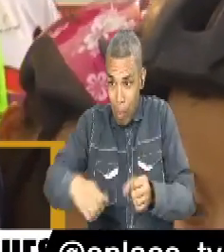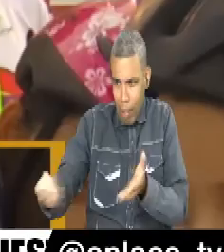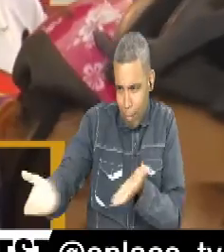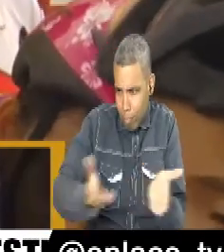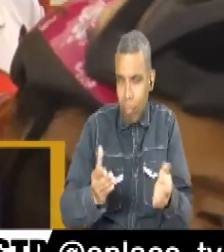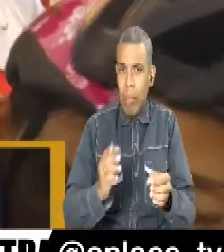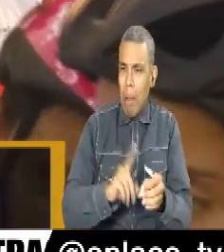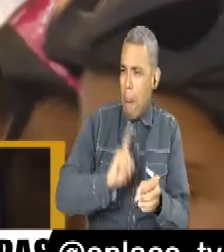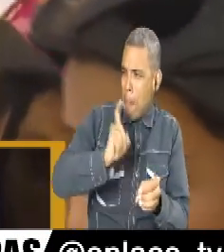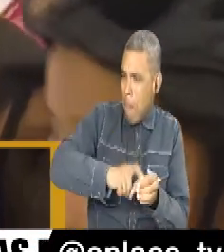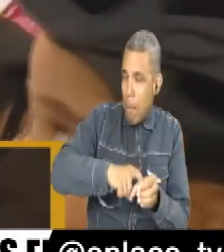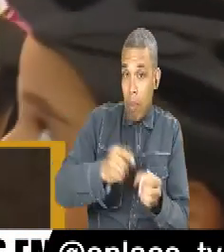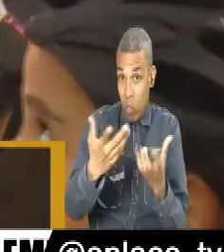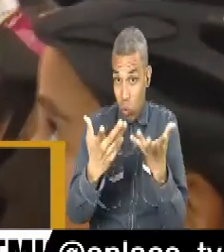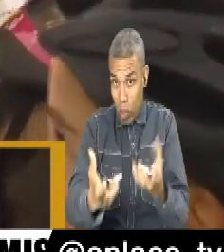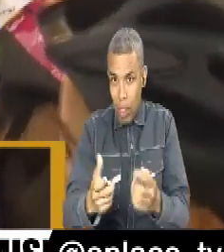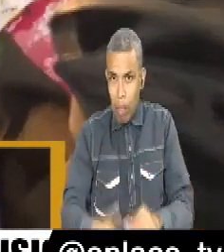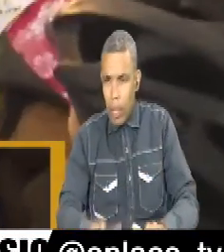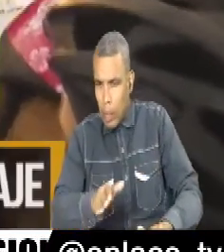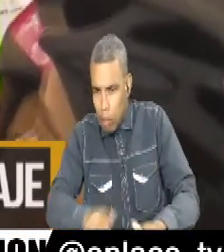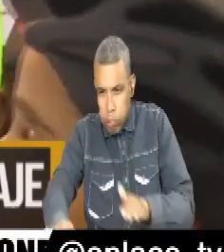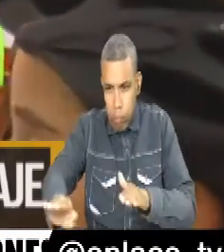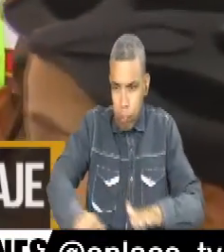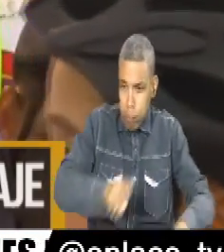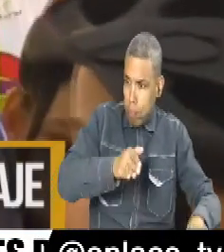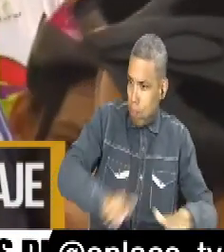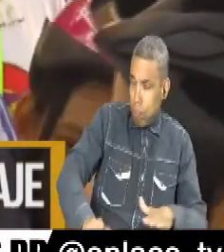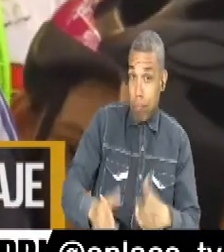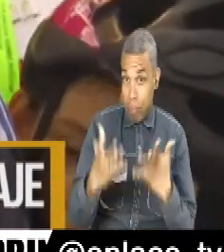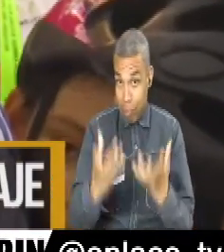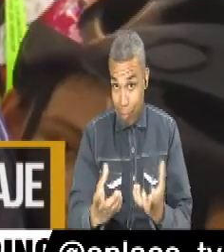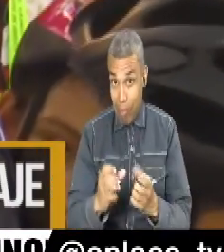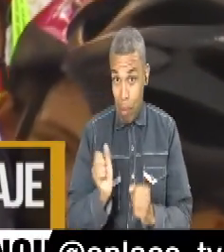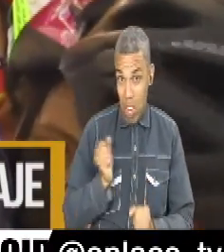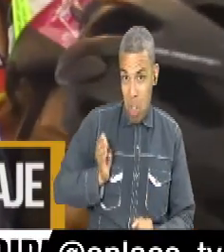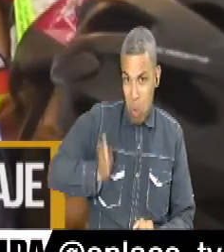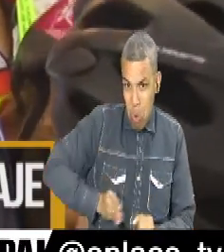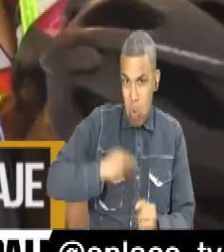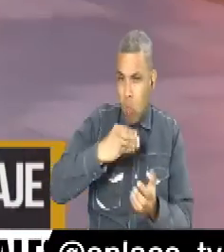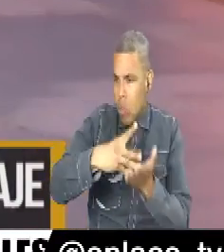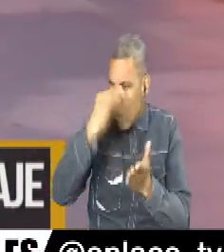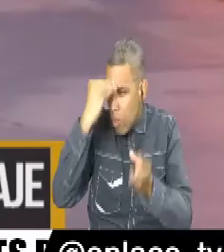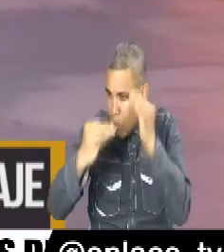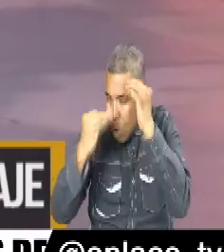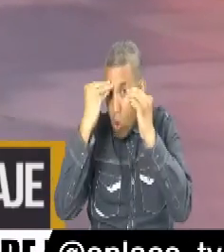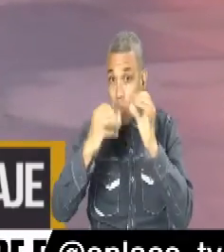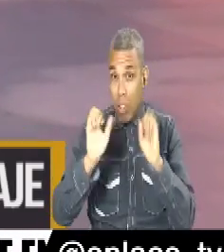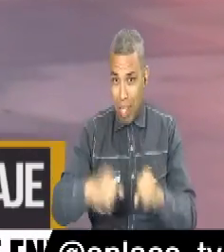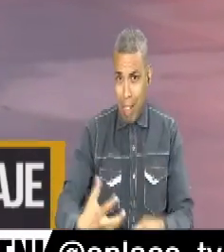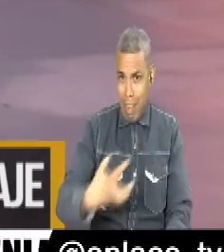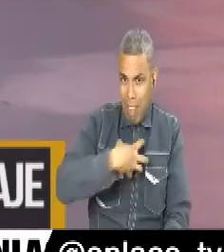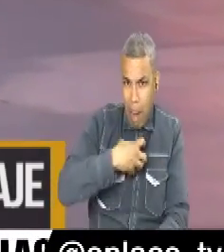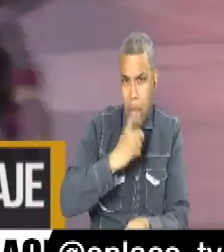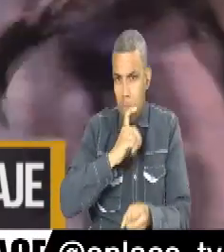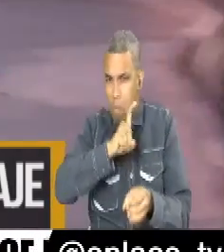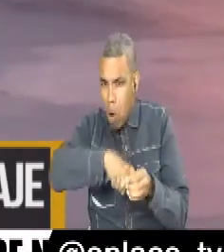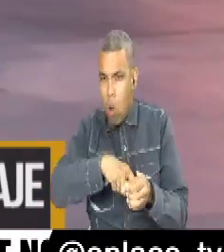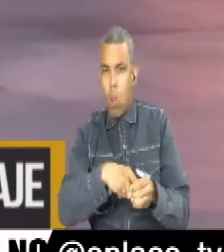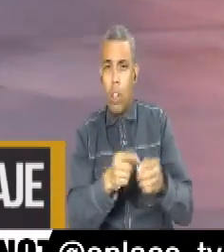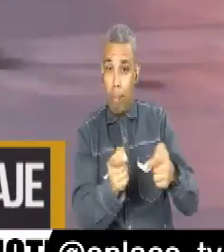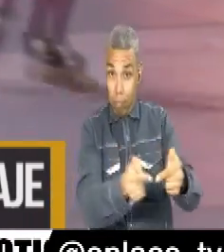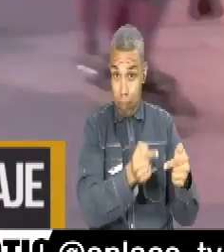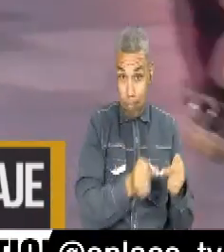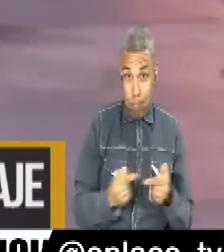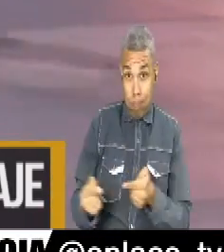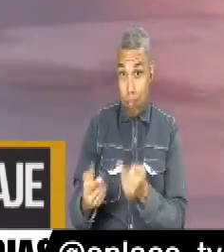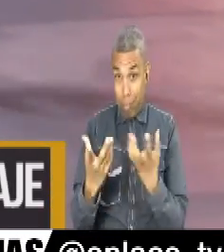para las escuelas de patinaje del Club Infantas. O sea, que el niño que desee participar, ser un gran campeón en patinaje, pues claro, aquí